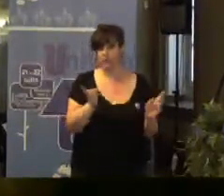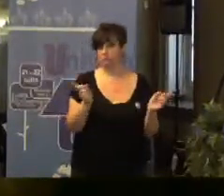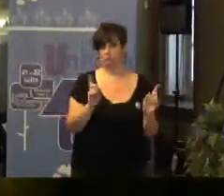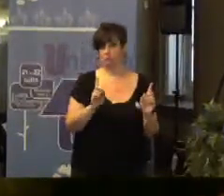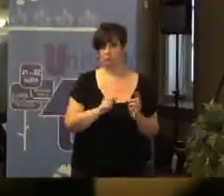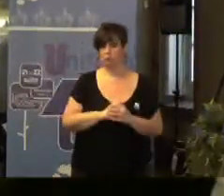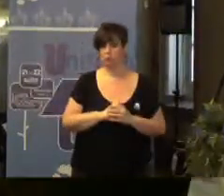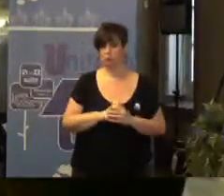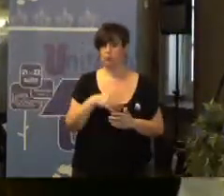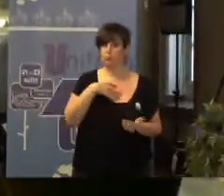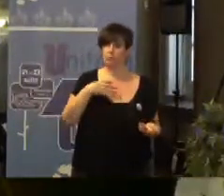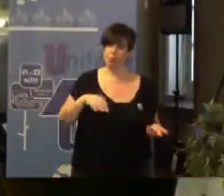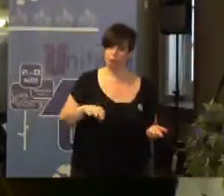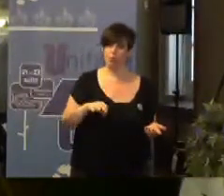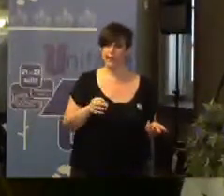occidentais